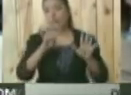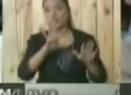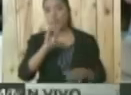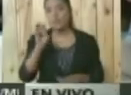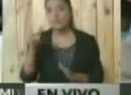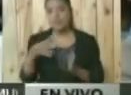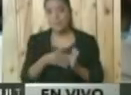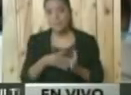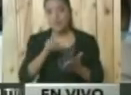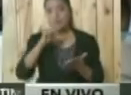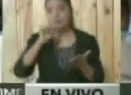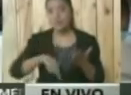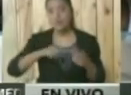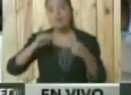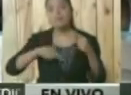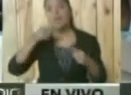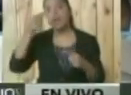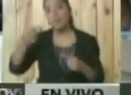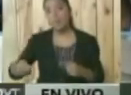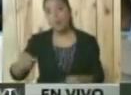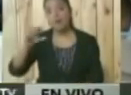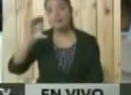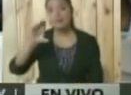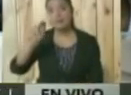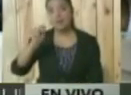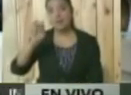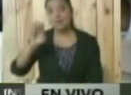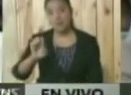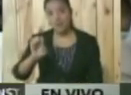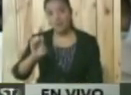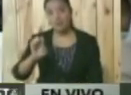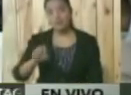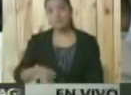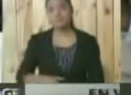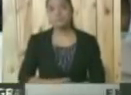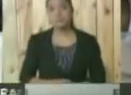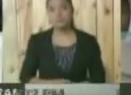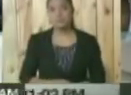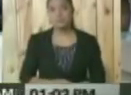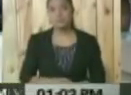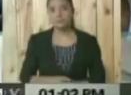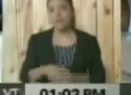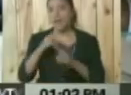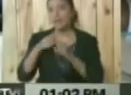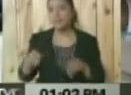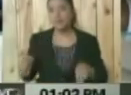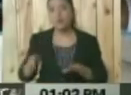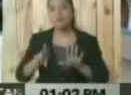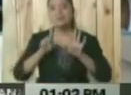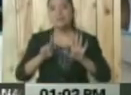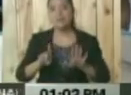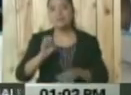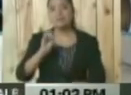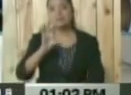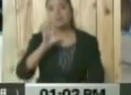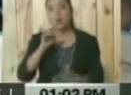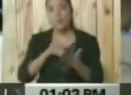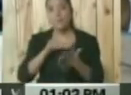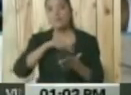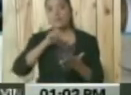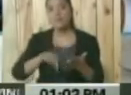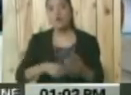firmas. Y después el Consejo Nacional Electoral dejó sin efecto 605.000 firmas, es decir, fueron